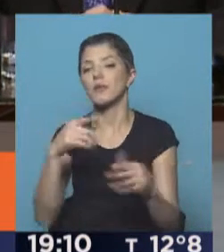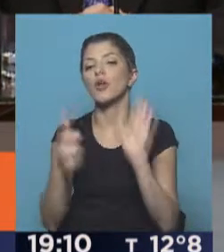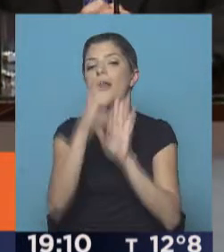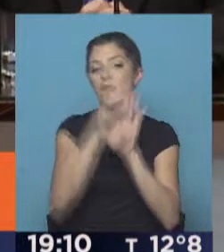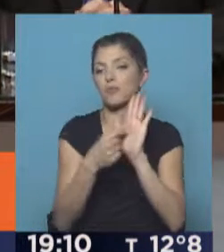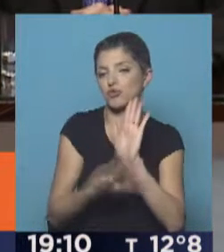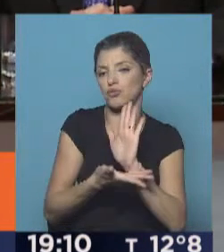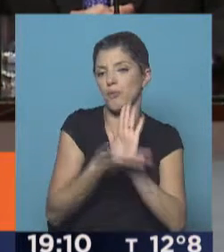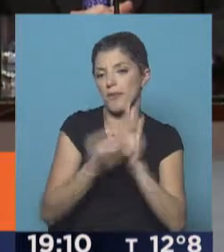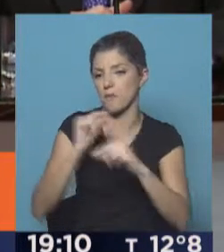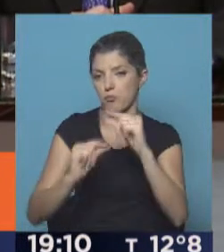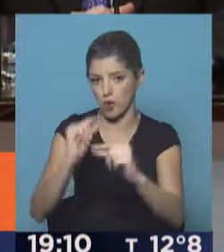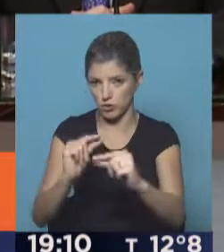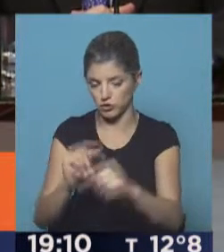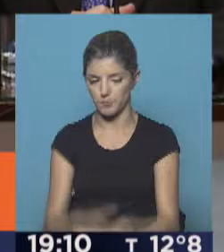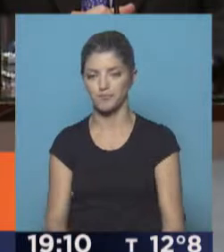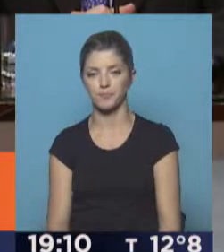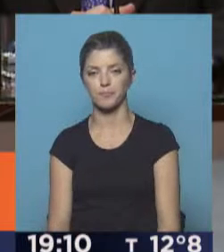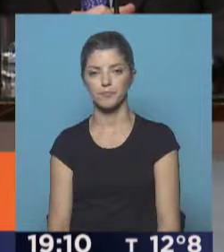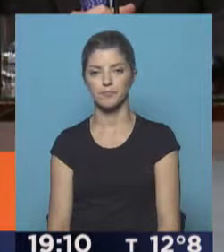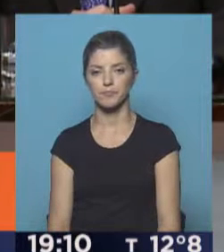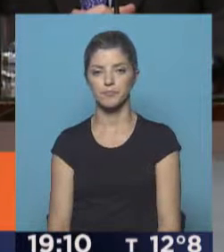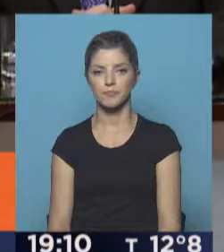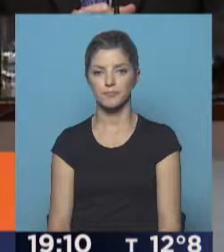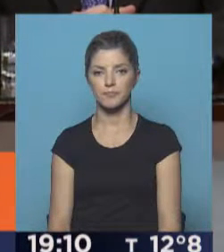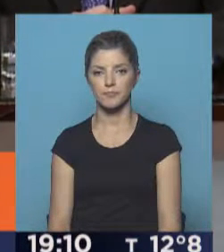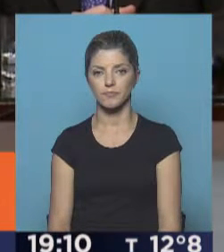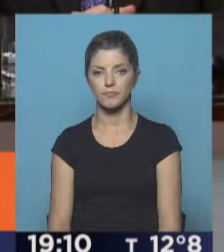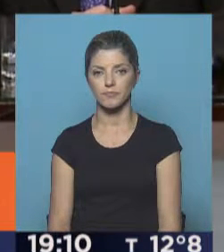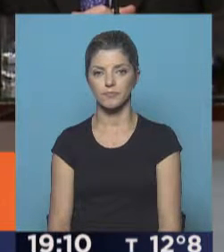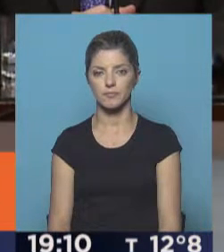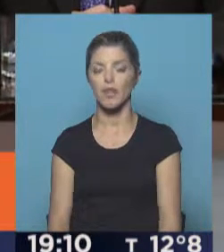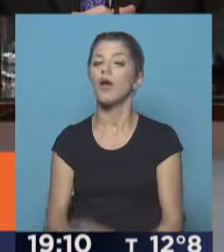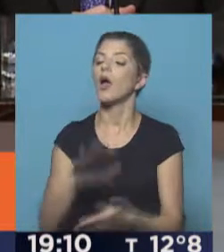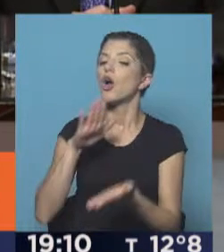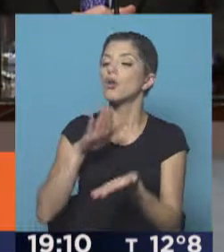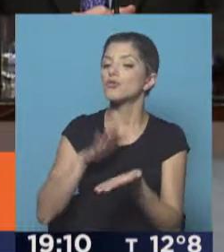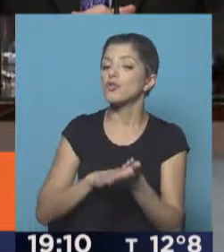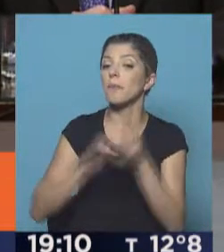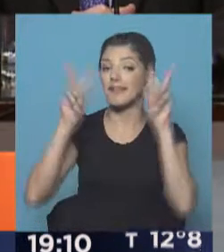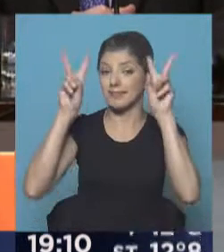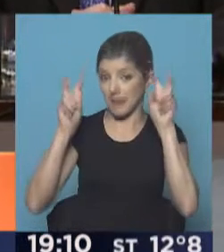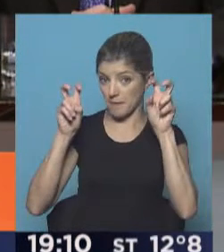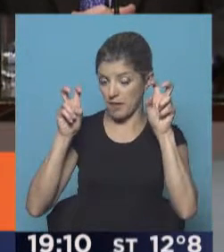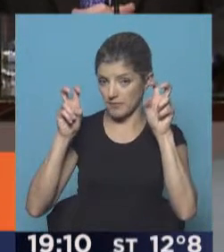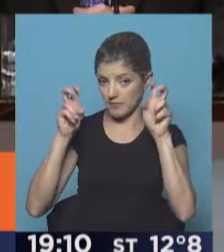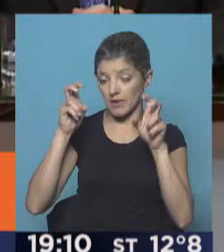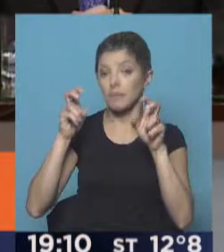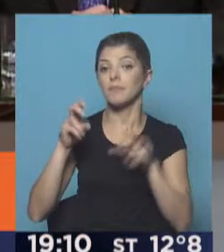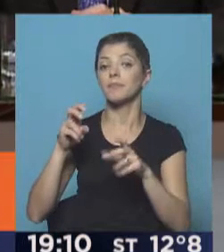relación al tema de la Corte que se señalaba, en sí del Gobierno no hay ninguna expectativa. Durante el día de